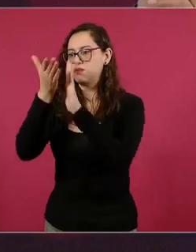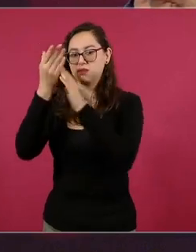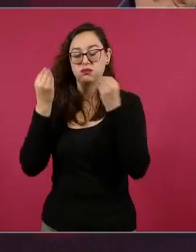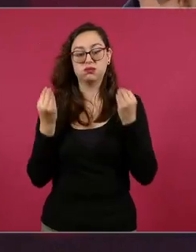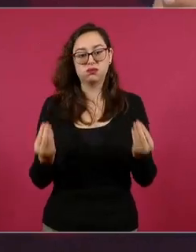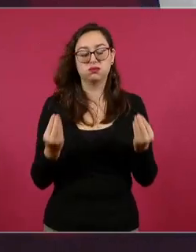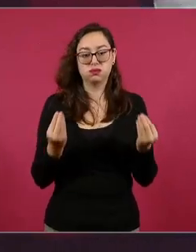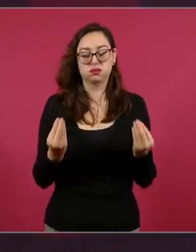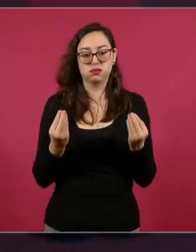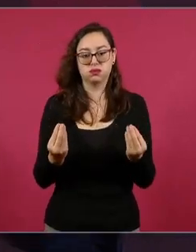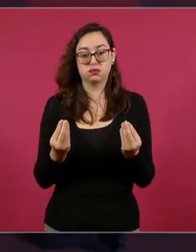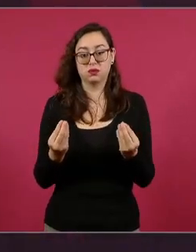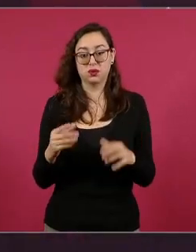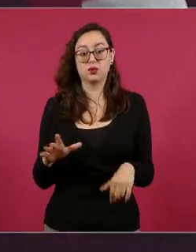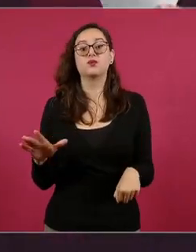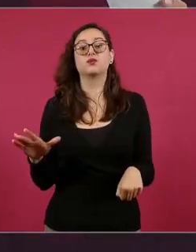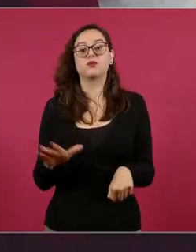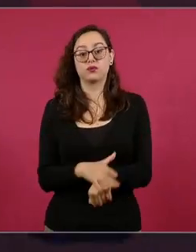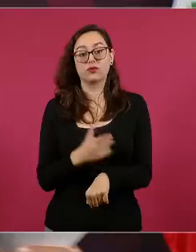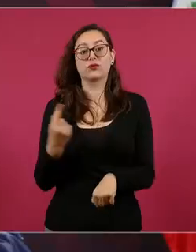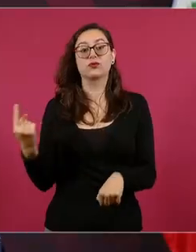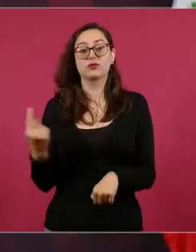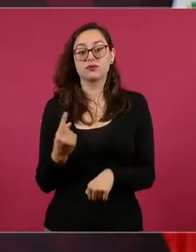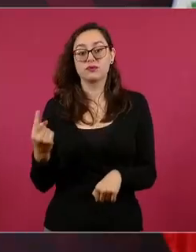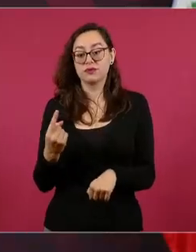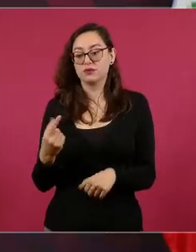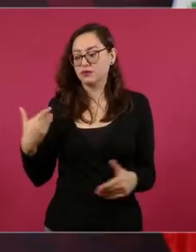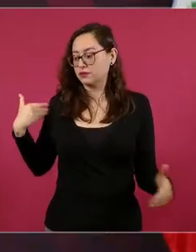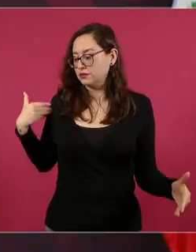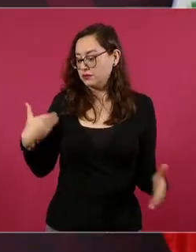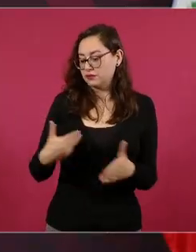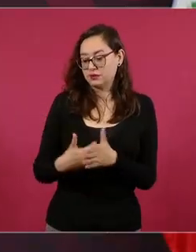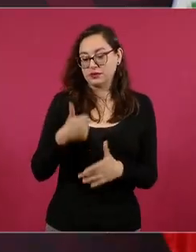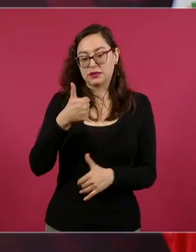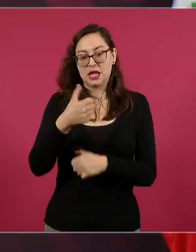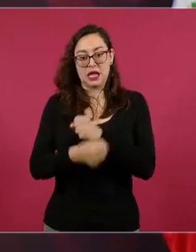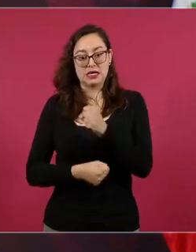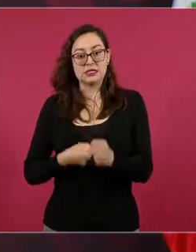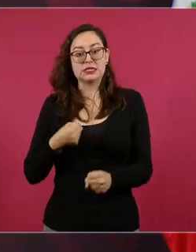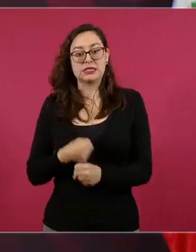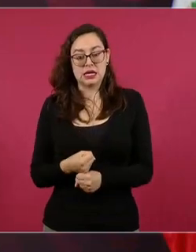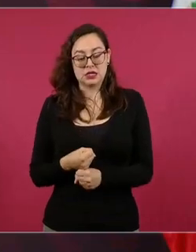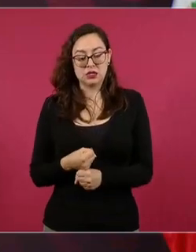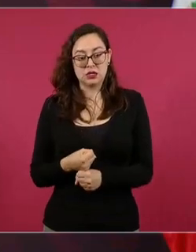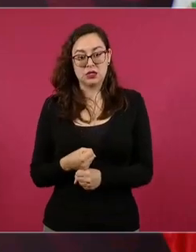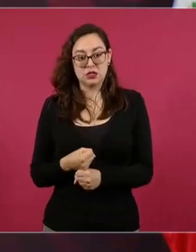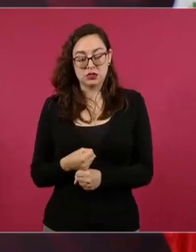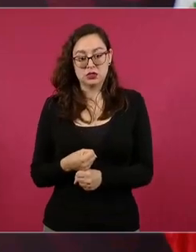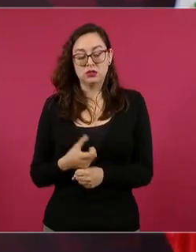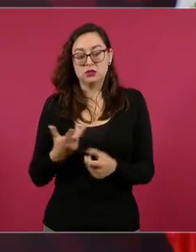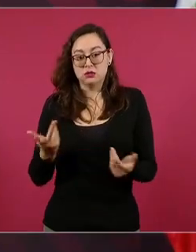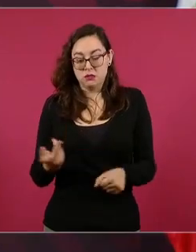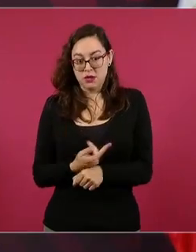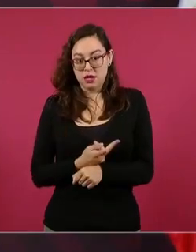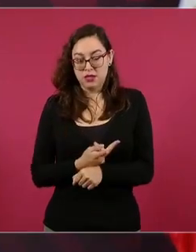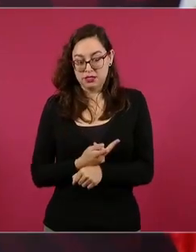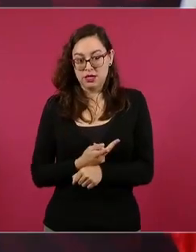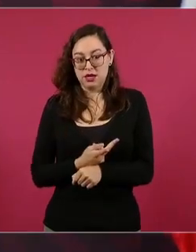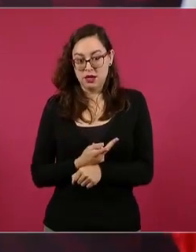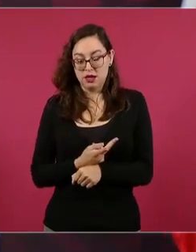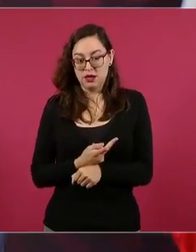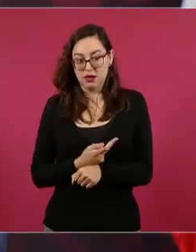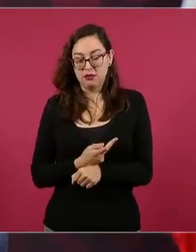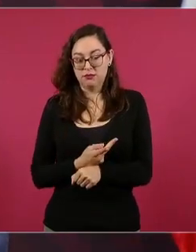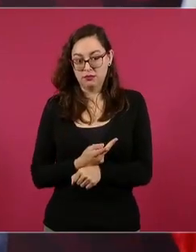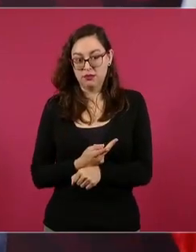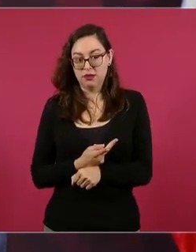se ahorró durante este sexenio por los incrementos al salario.